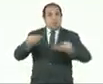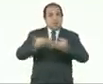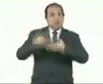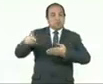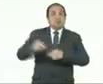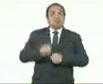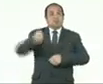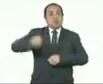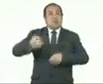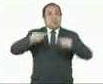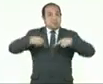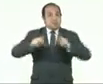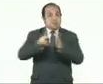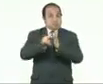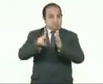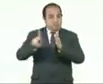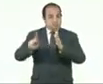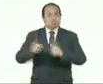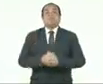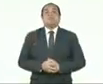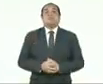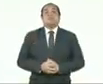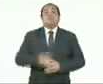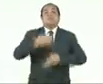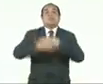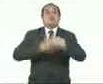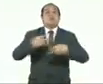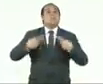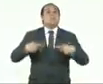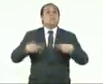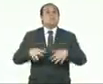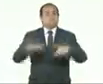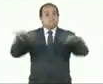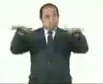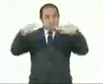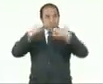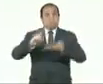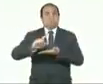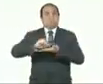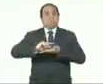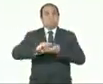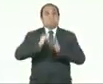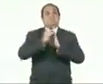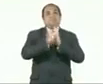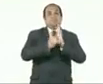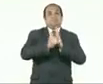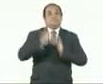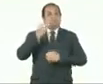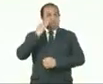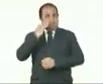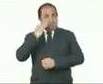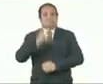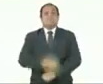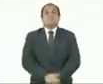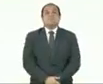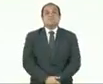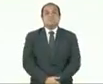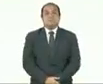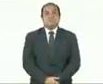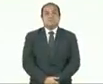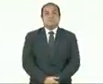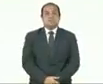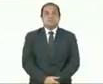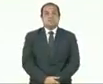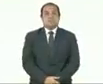a los representantes de medios de comunicación y a todas las personas que nos siguen en esta transmisión a través de las redes